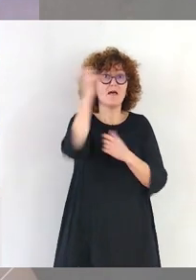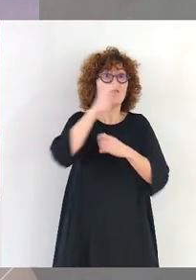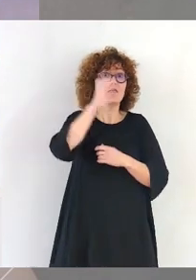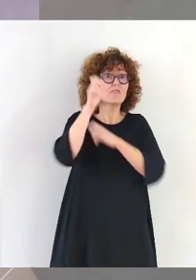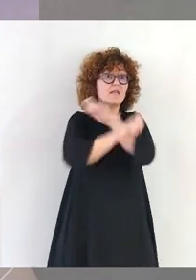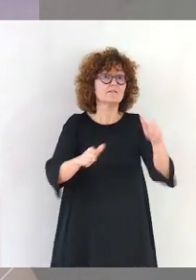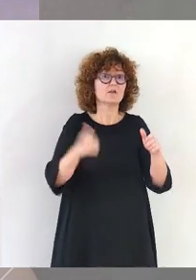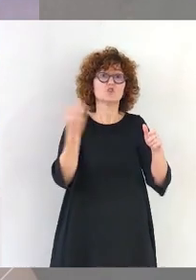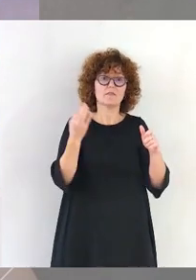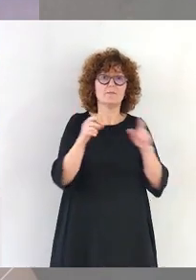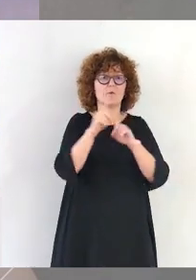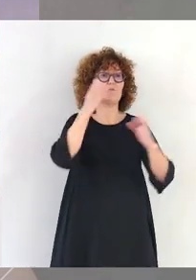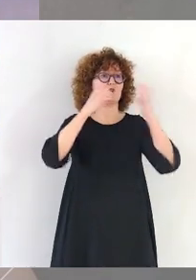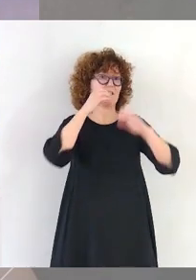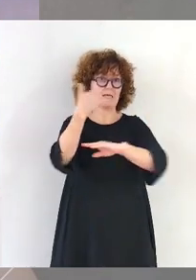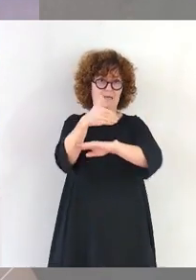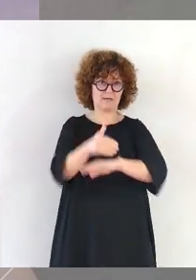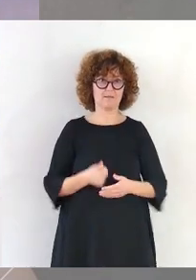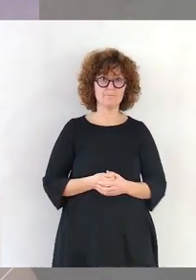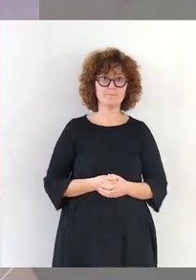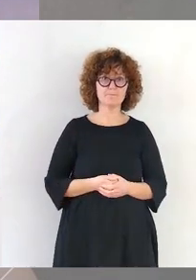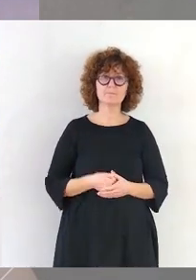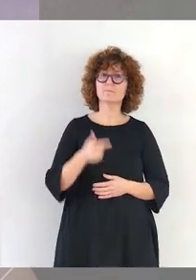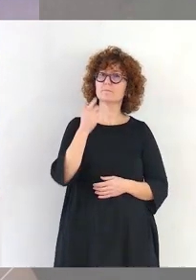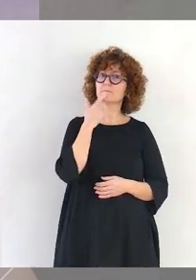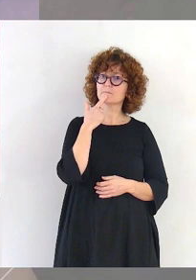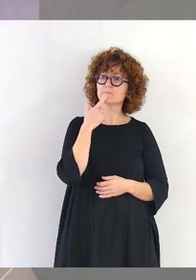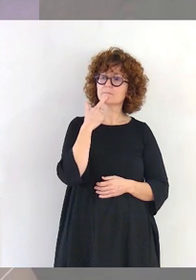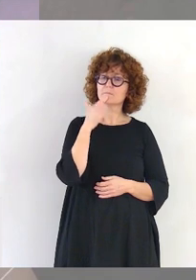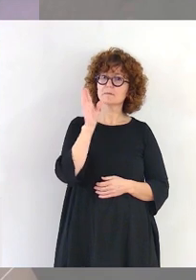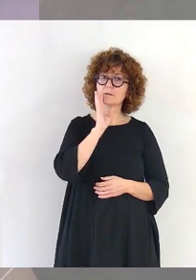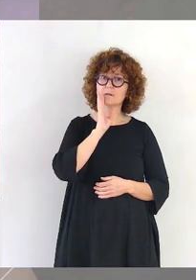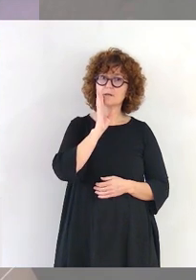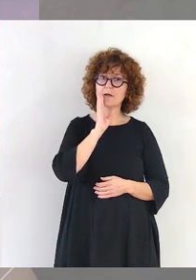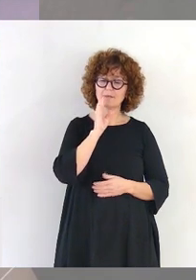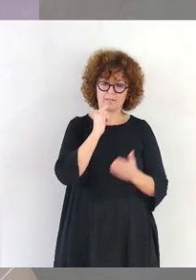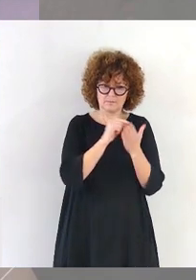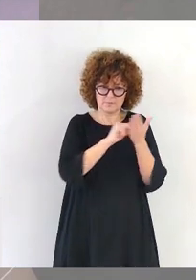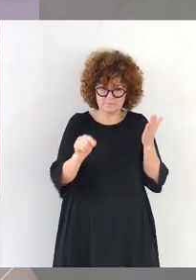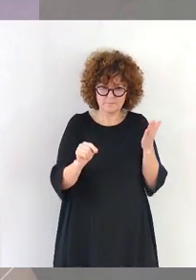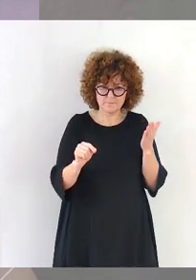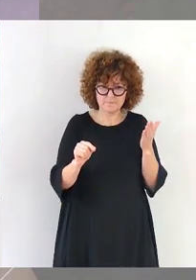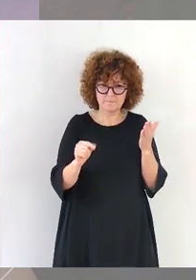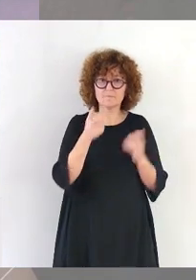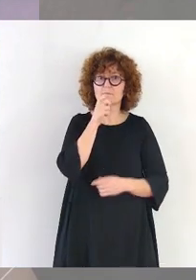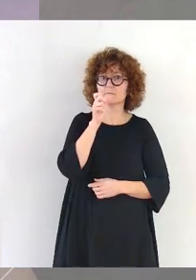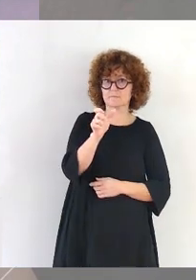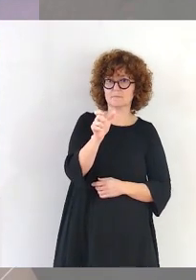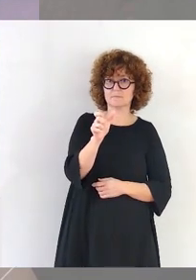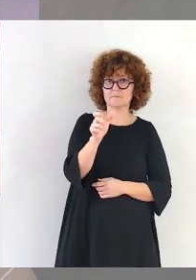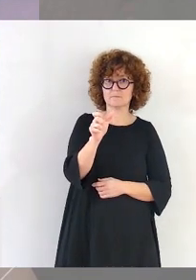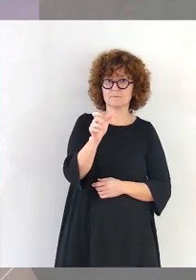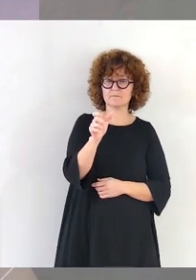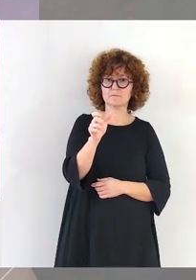a protestar preguntabas por el greening sí déjame un apunte la palabra gring wosing